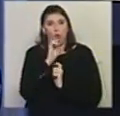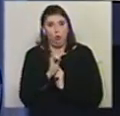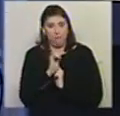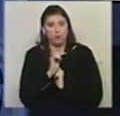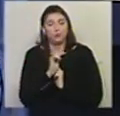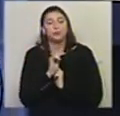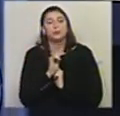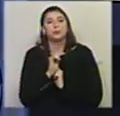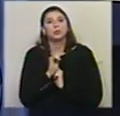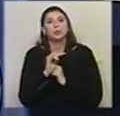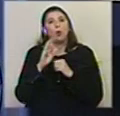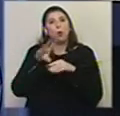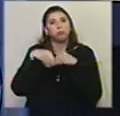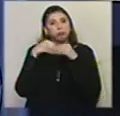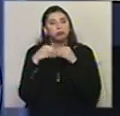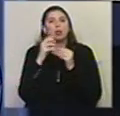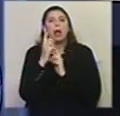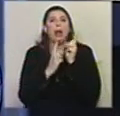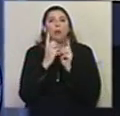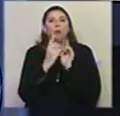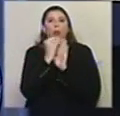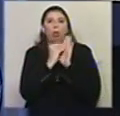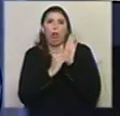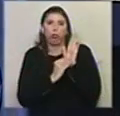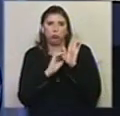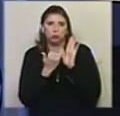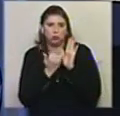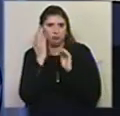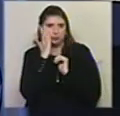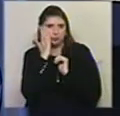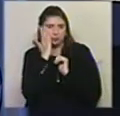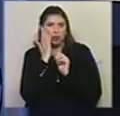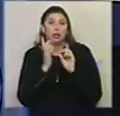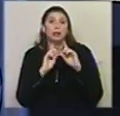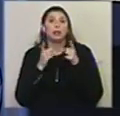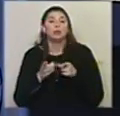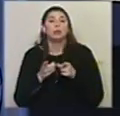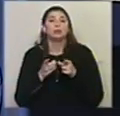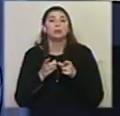que complementa algunos de los datos que teníamos y además también tiene la palabra de